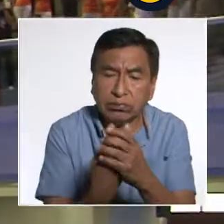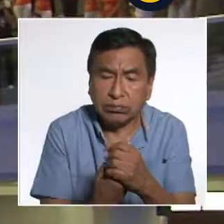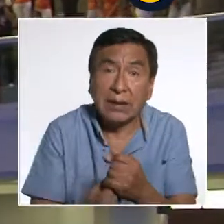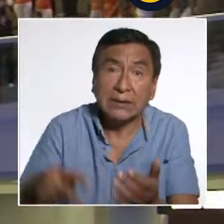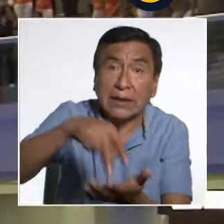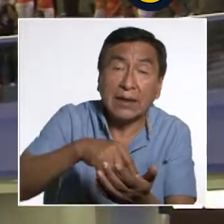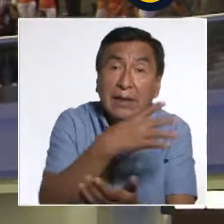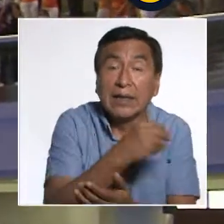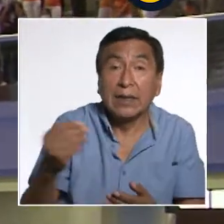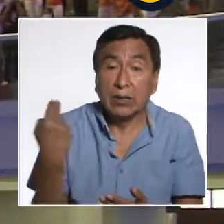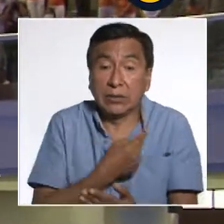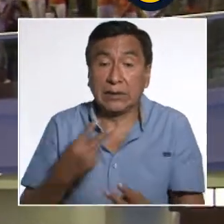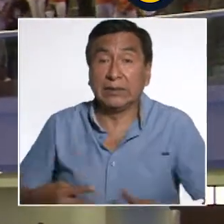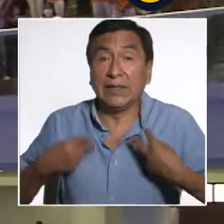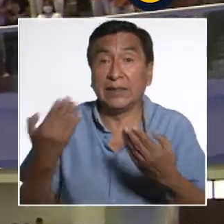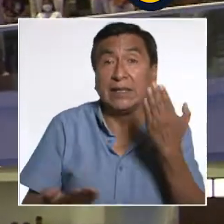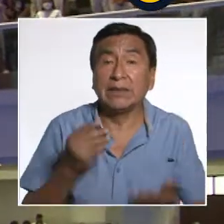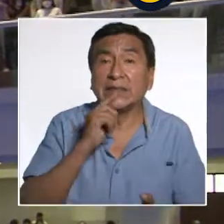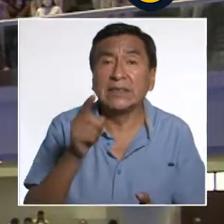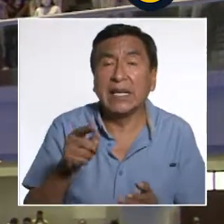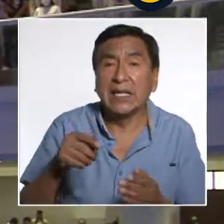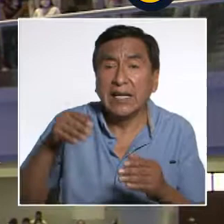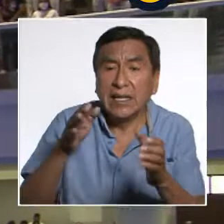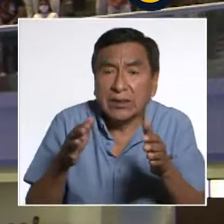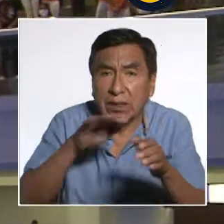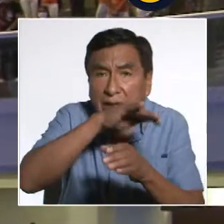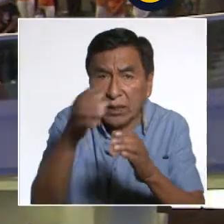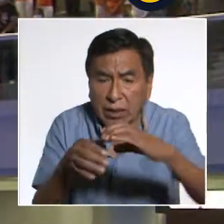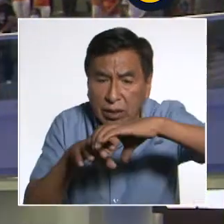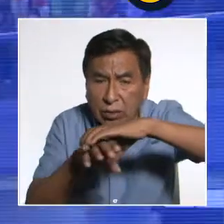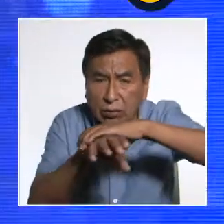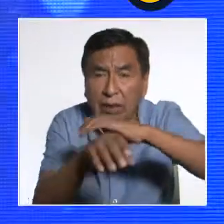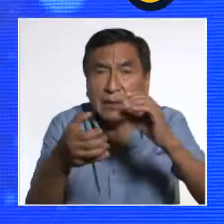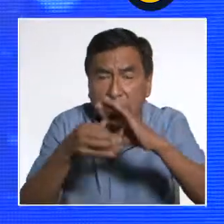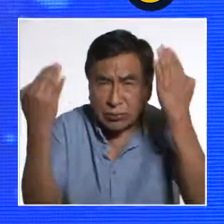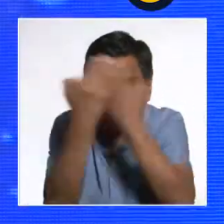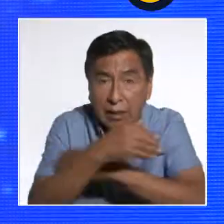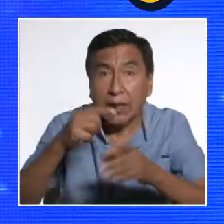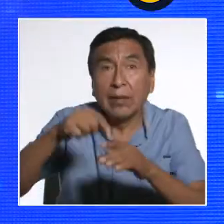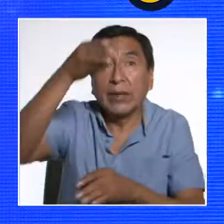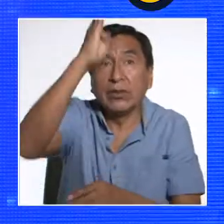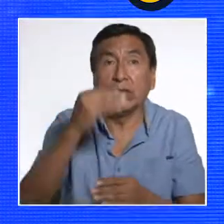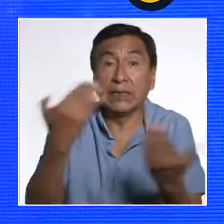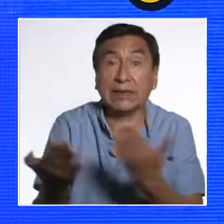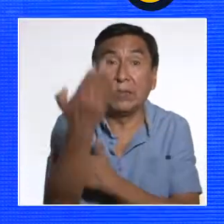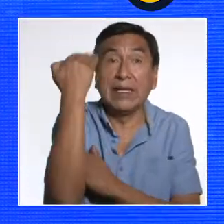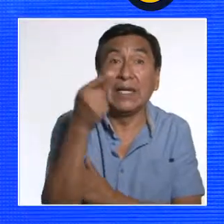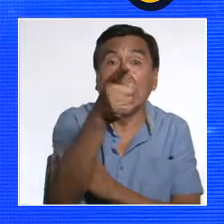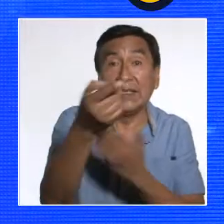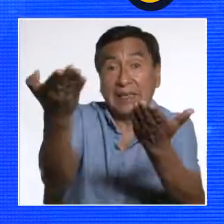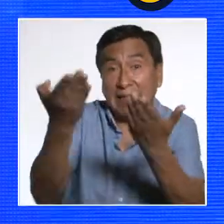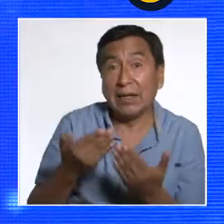tal vez están en cautiverio, en túneles de oscuridad. Pero Dios en esta mañana te trajo a este lugar